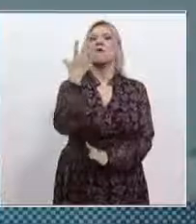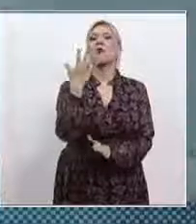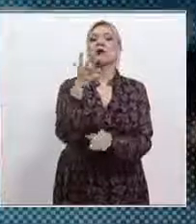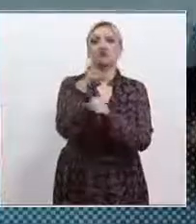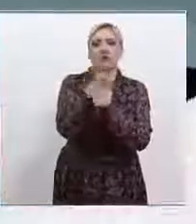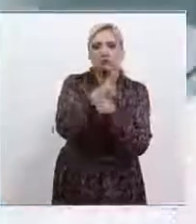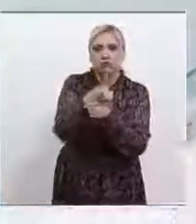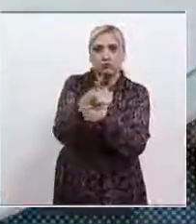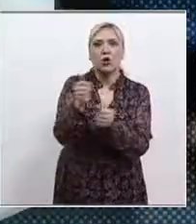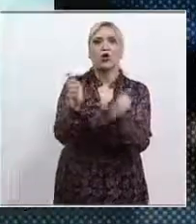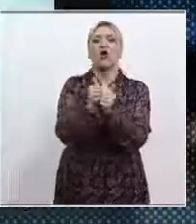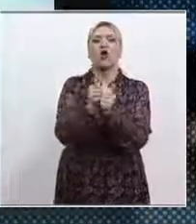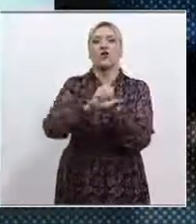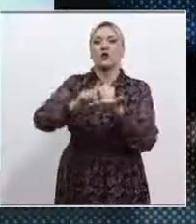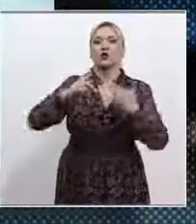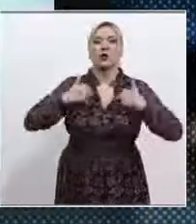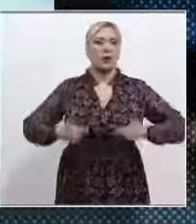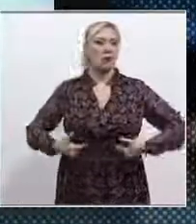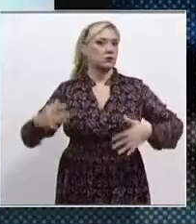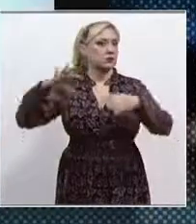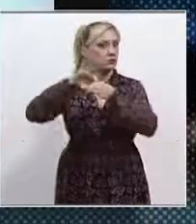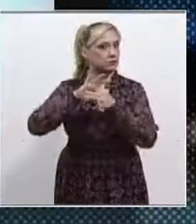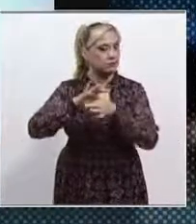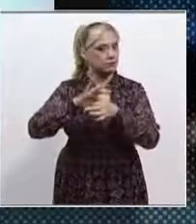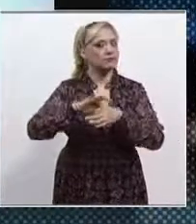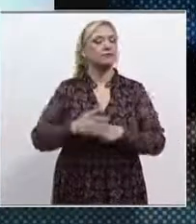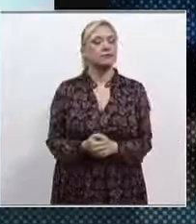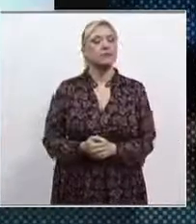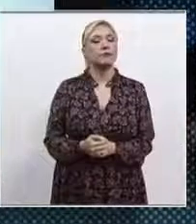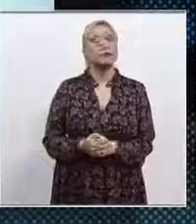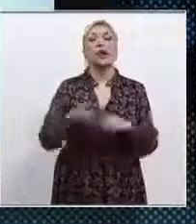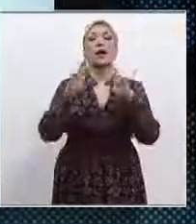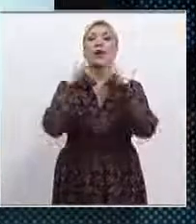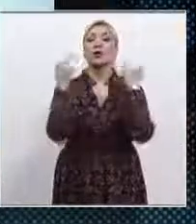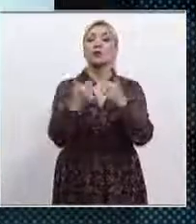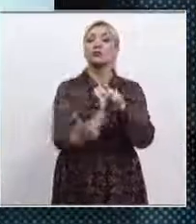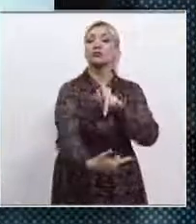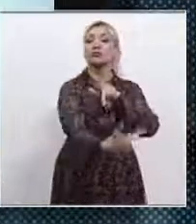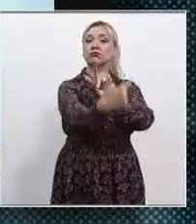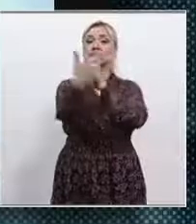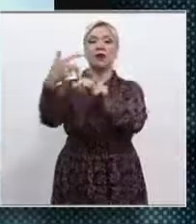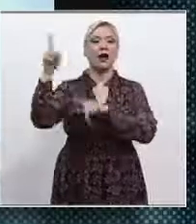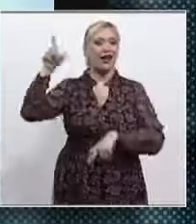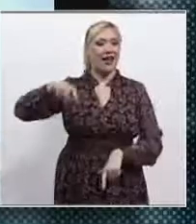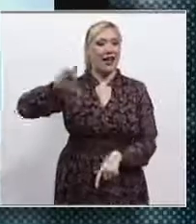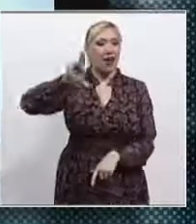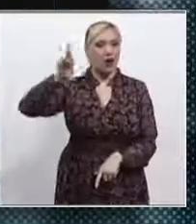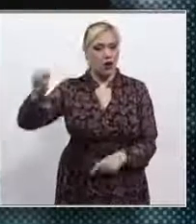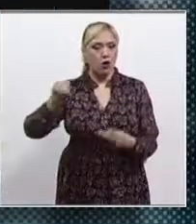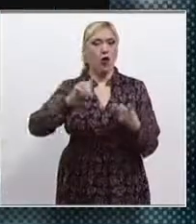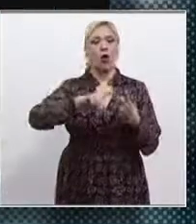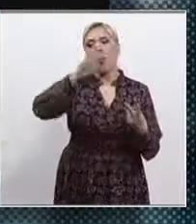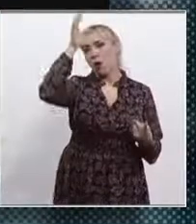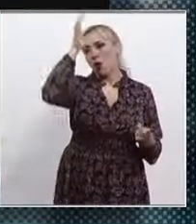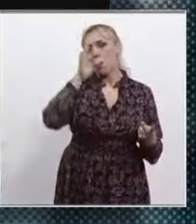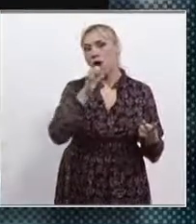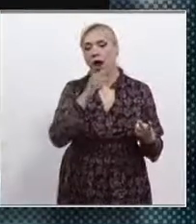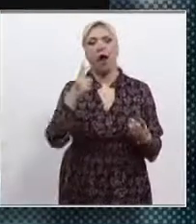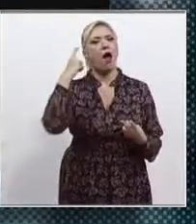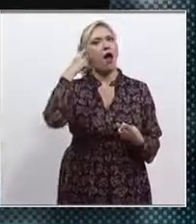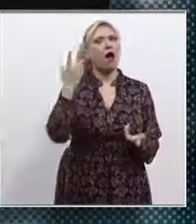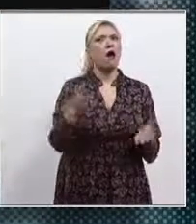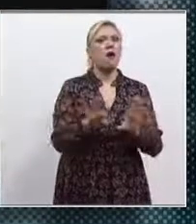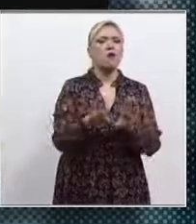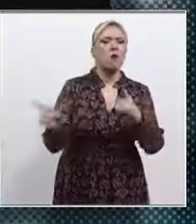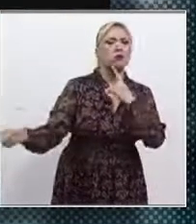acusatorio. Con una reunión virtual, los institutos de la Defensoría Pública de Quintana Roo y Coahuila intercambiaron